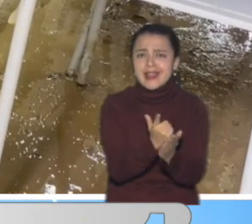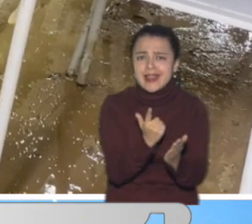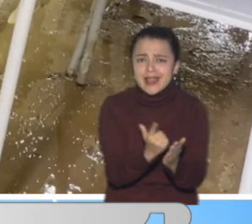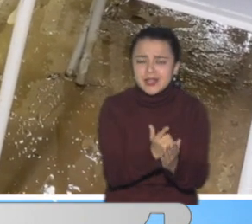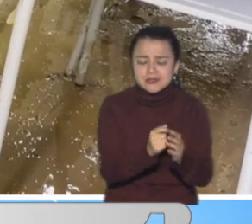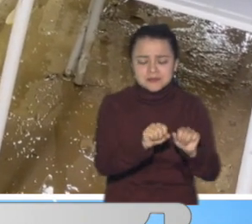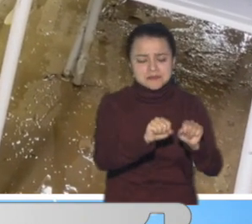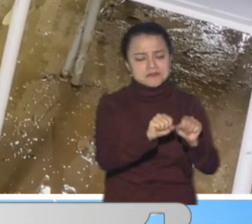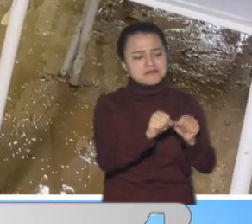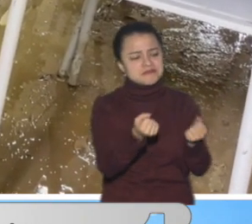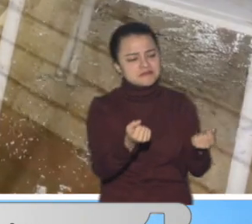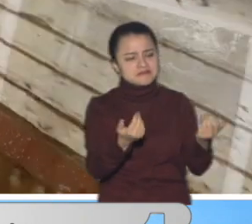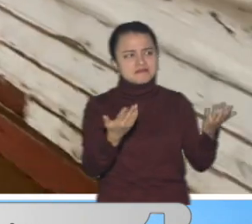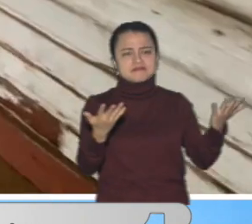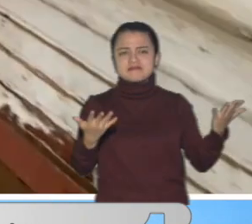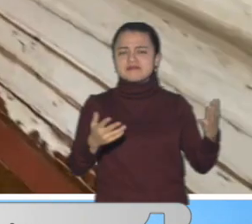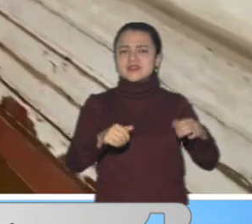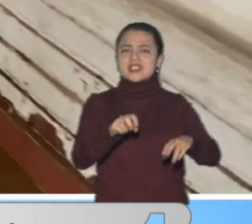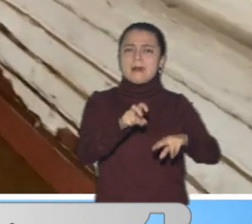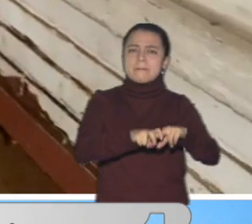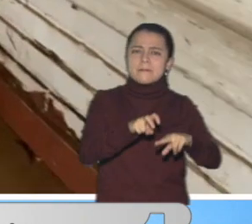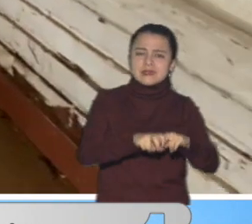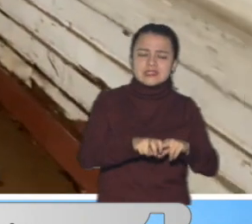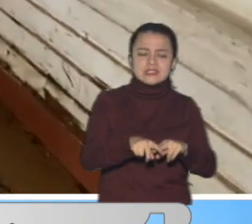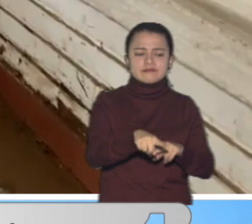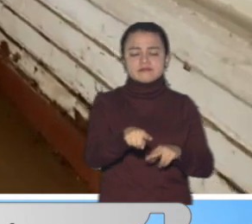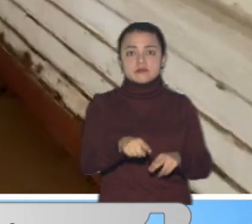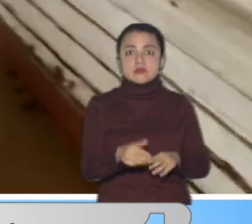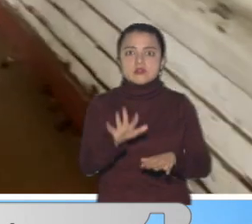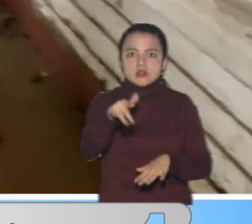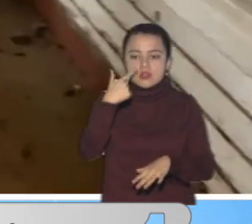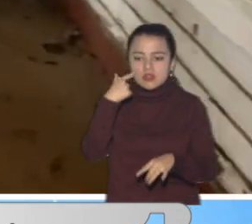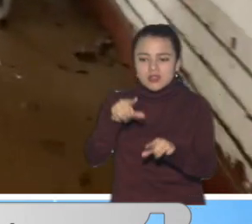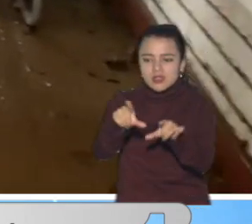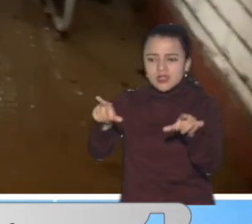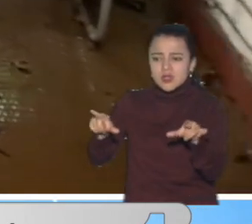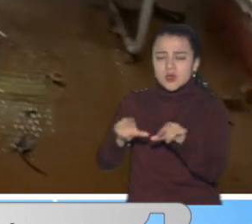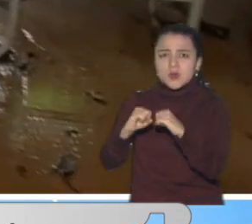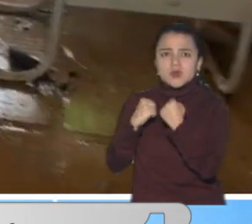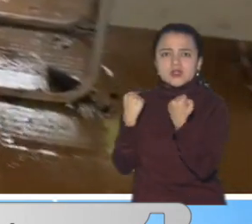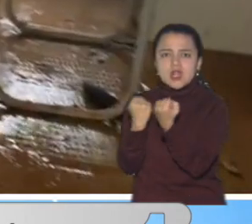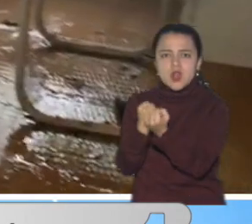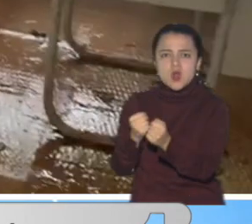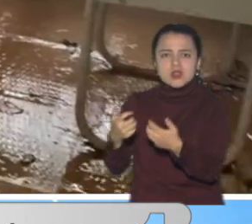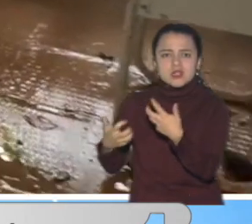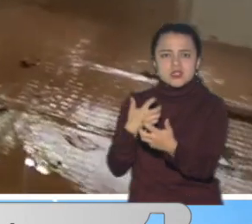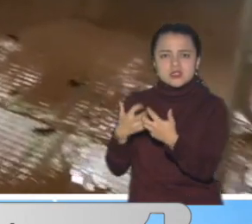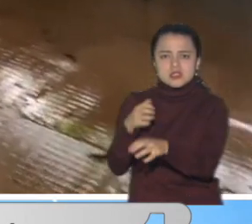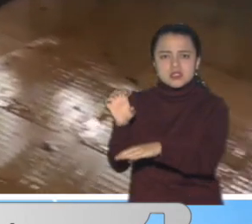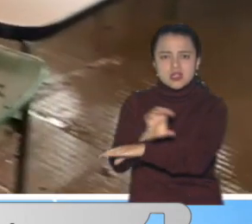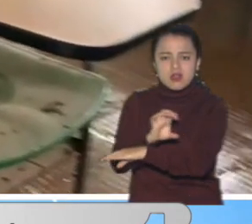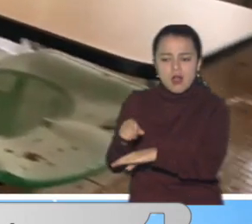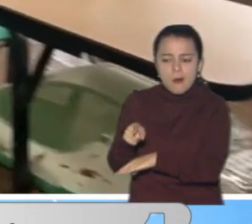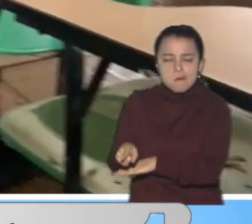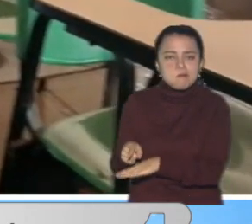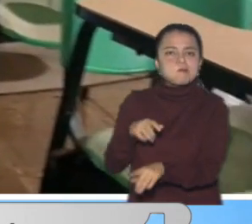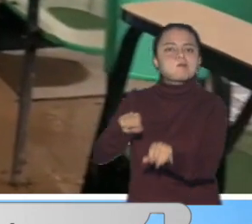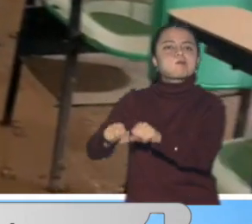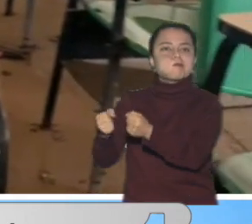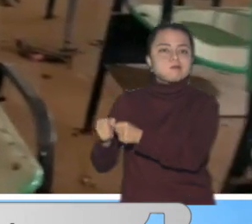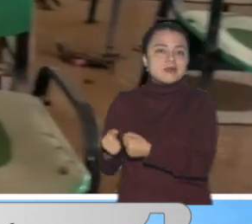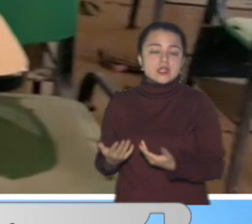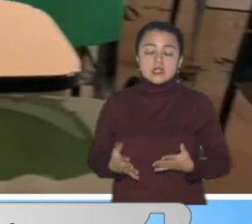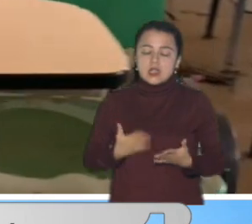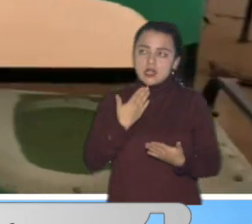estructura de los pupitres o en la sala de sistemas. Vidas humanas no se han perdido, pero pues en este momento estamos perjudicando